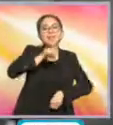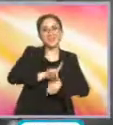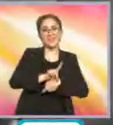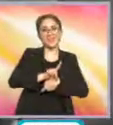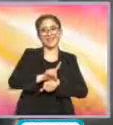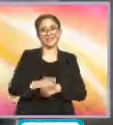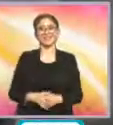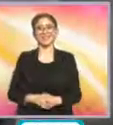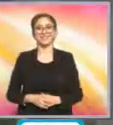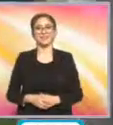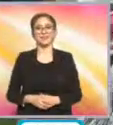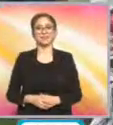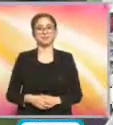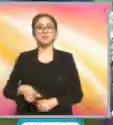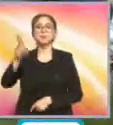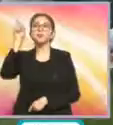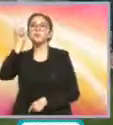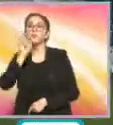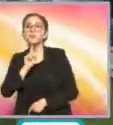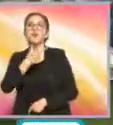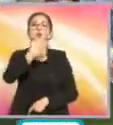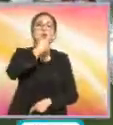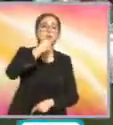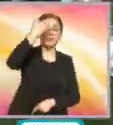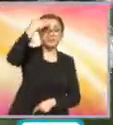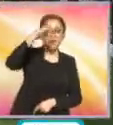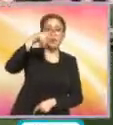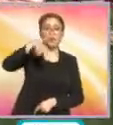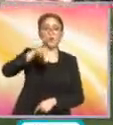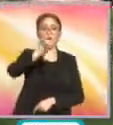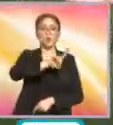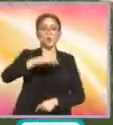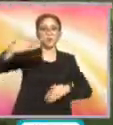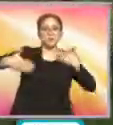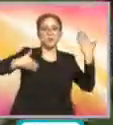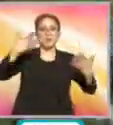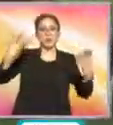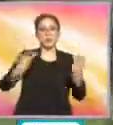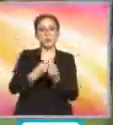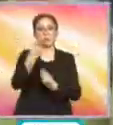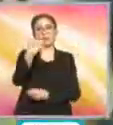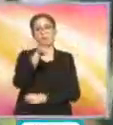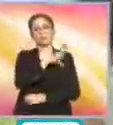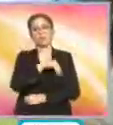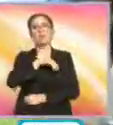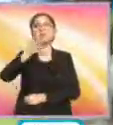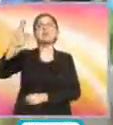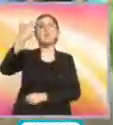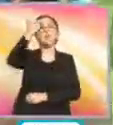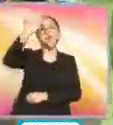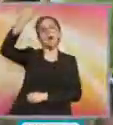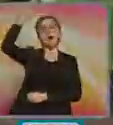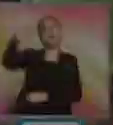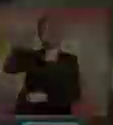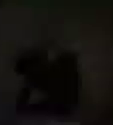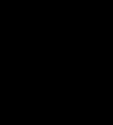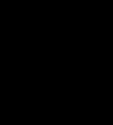formidable. Señora, señor, celebre este domingo con sus hijos y recuerde muy bien lo que era ser niño.